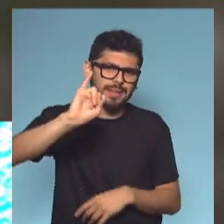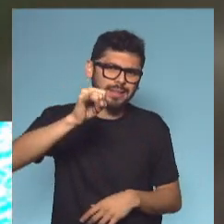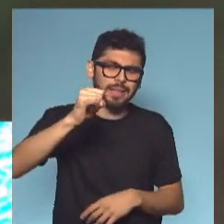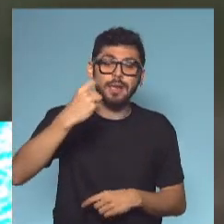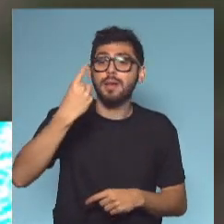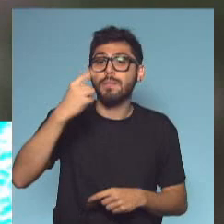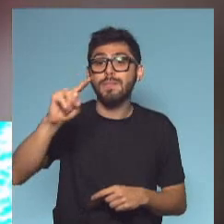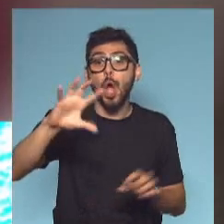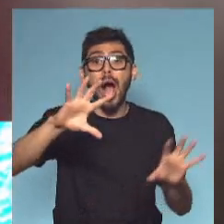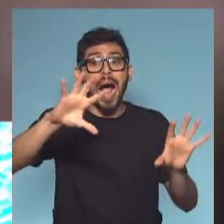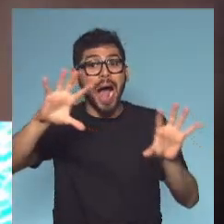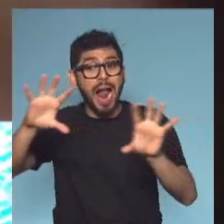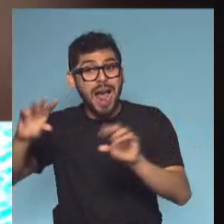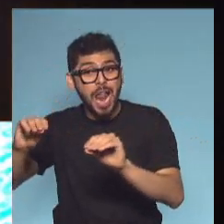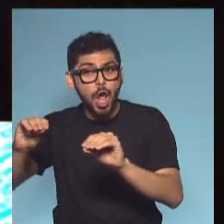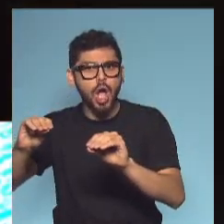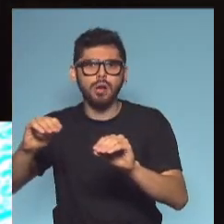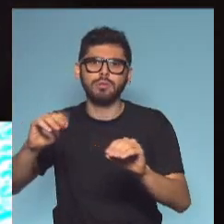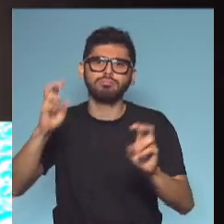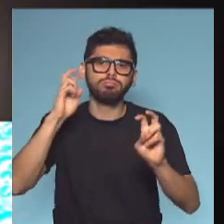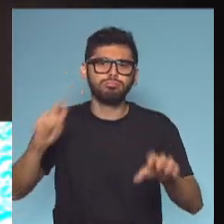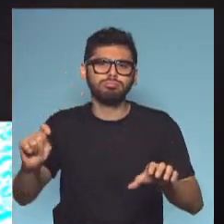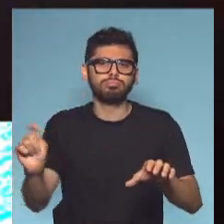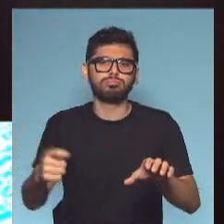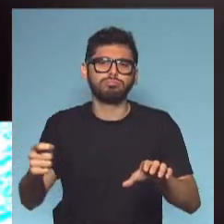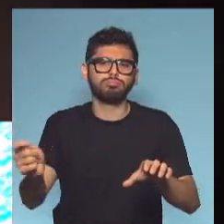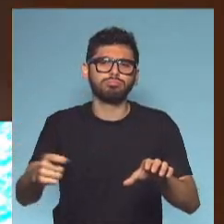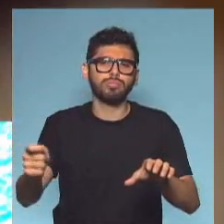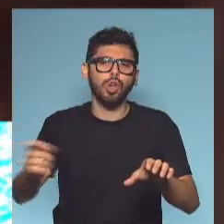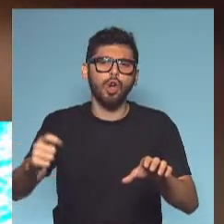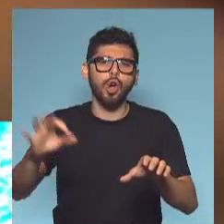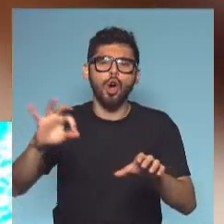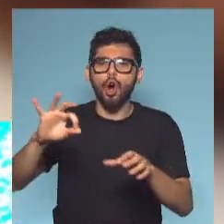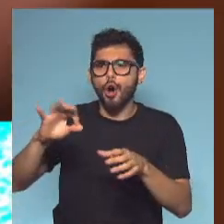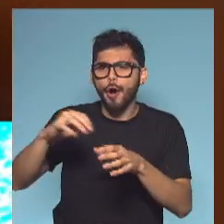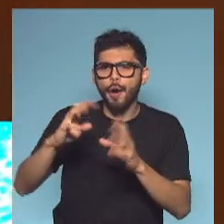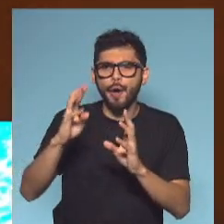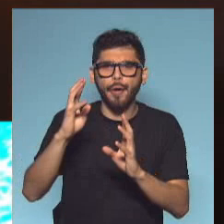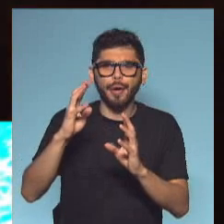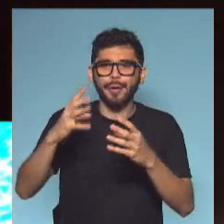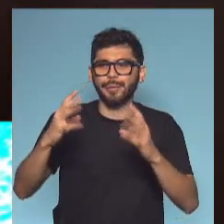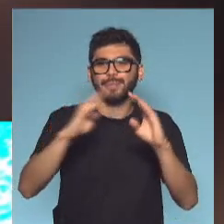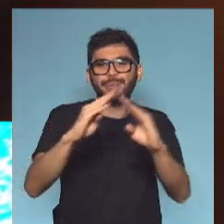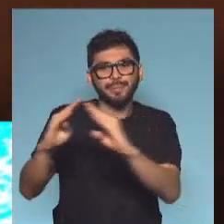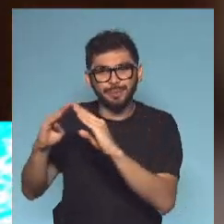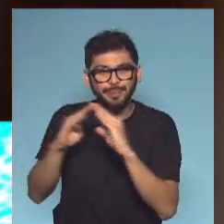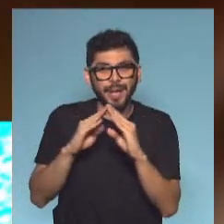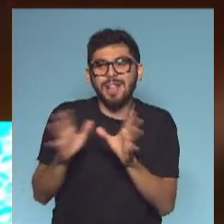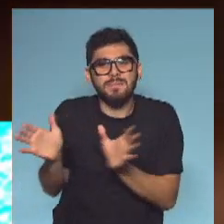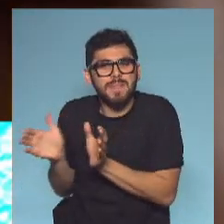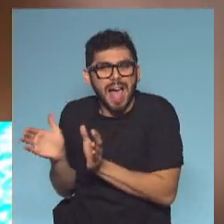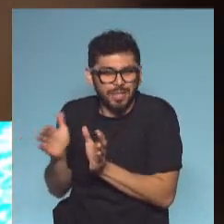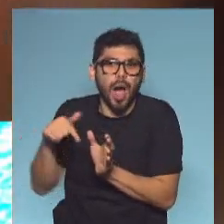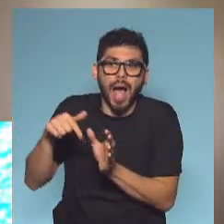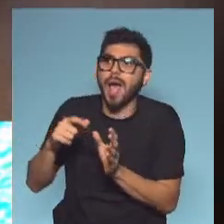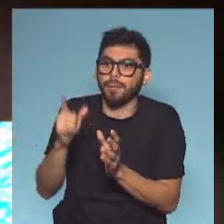pero por la noche hay cacerolazos o se sale dentro del barrio, que pues en los barrios que son seguros, y la gente sale, papás,